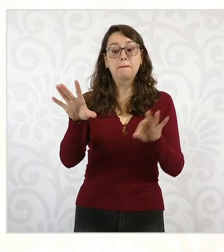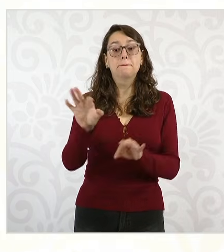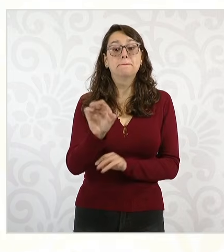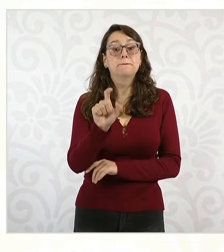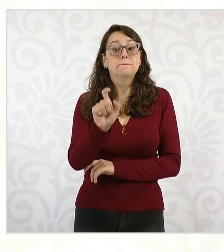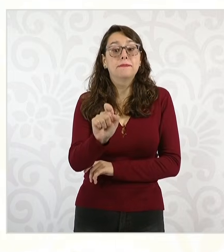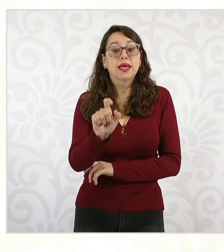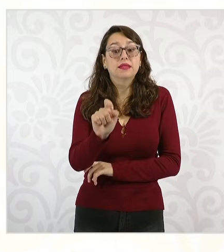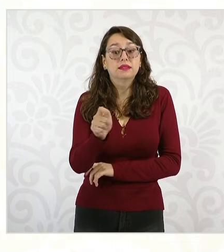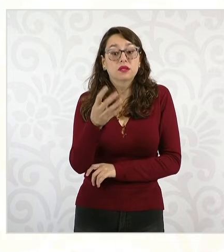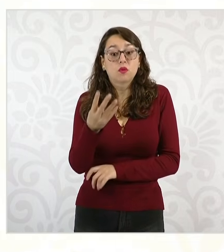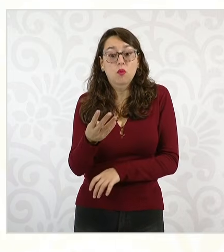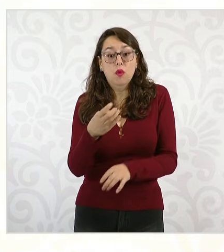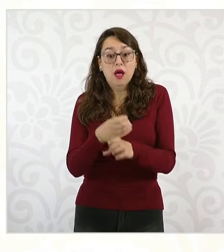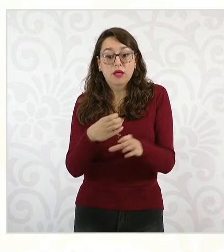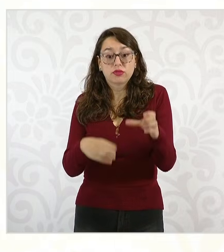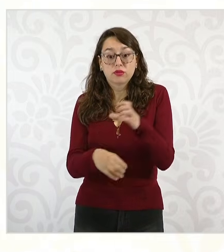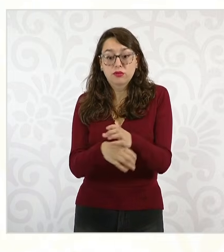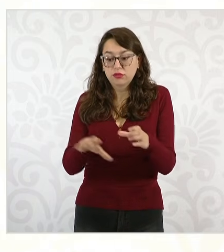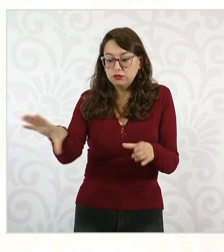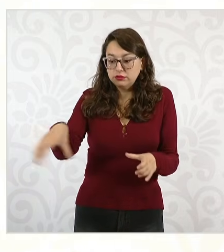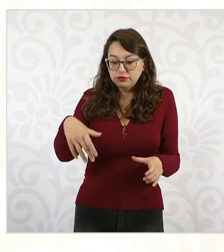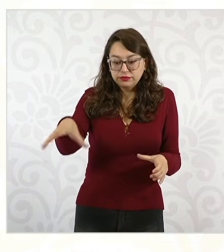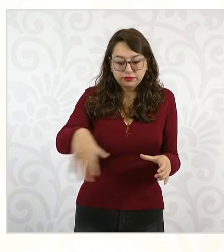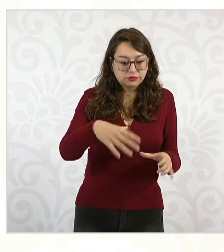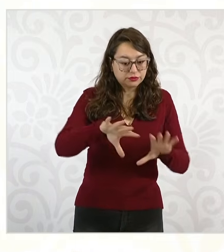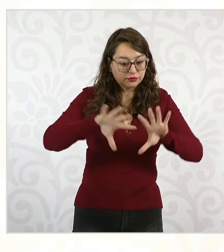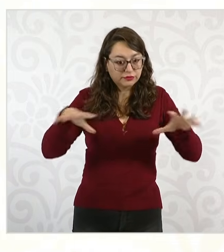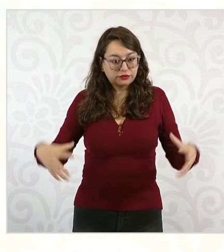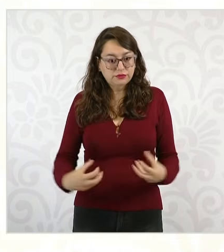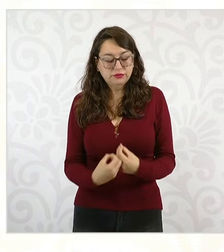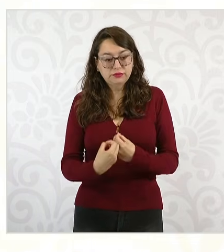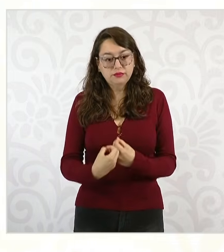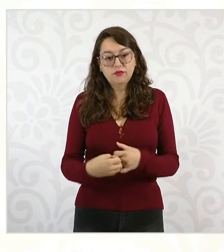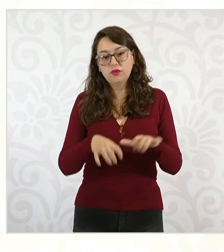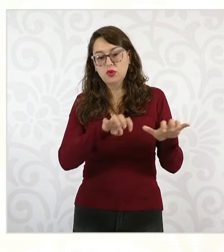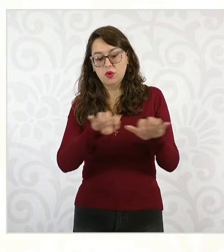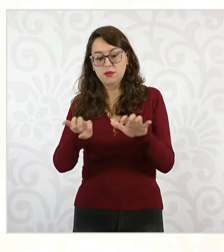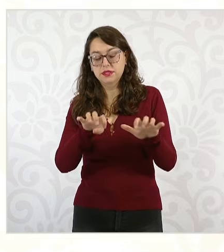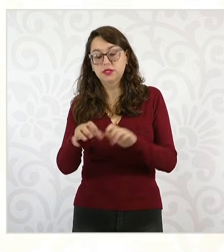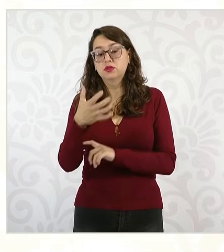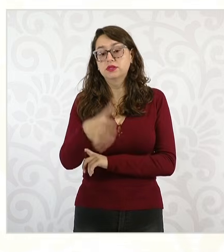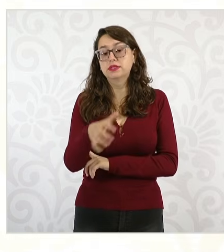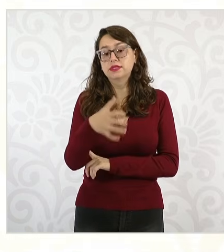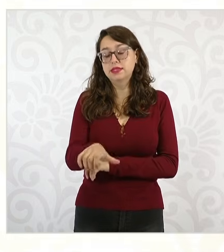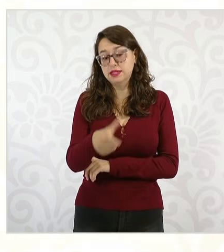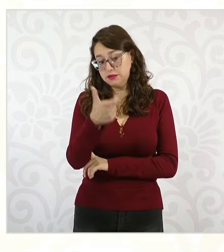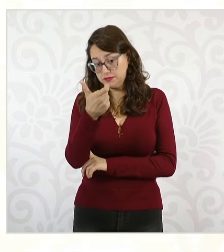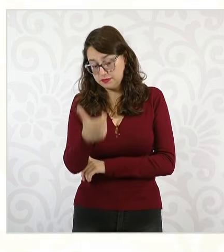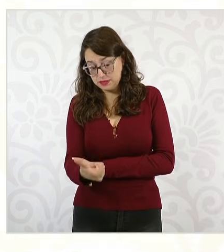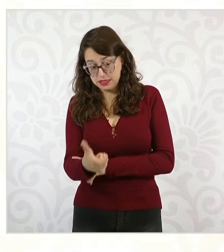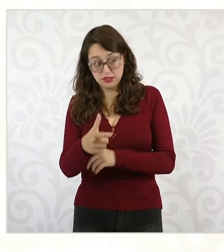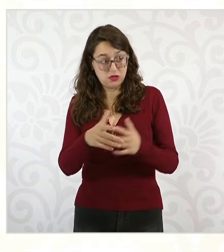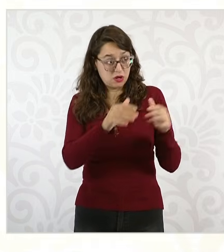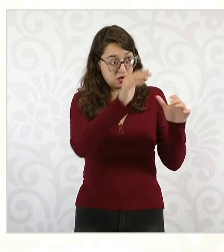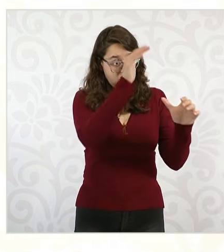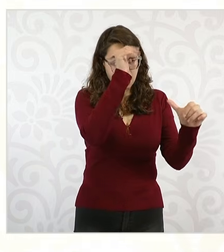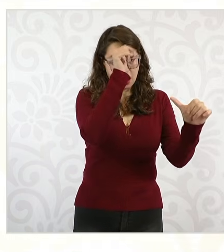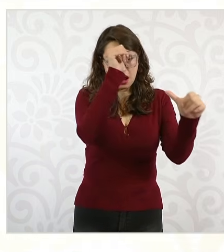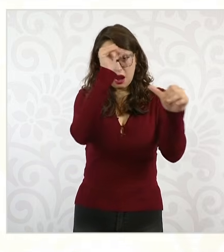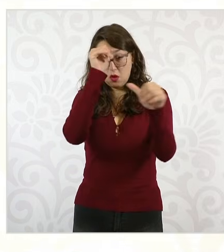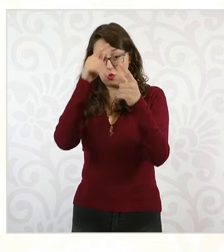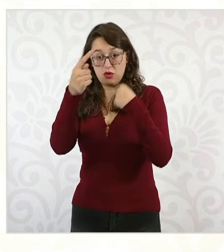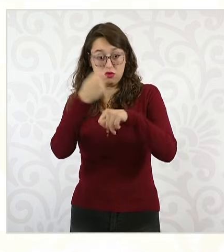más de 910 pesos, según el acuerdo que recientemente firmó la presidenta de México con todo